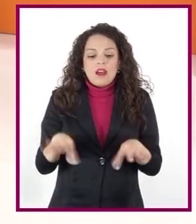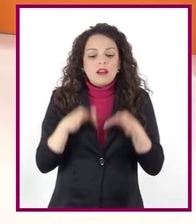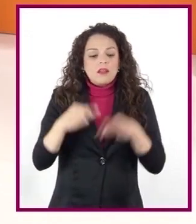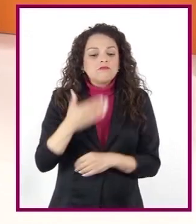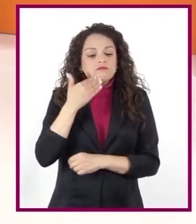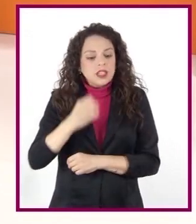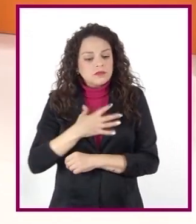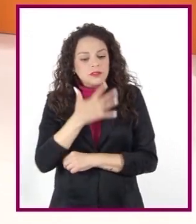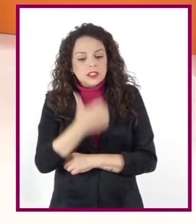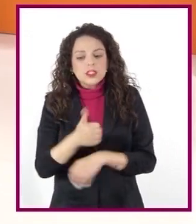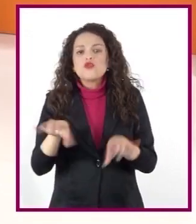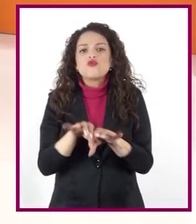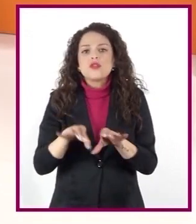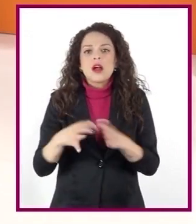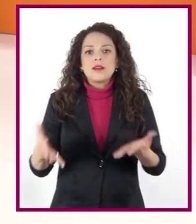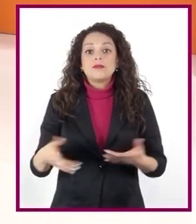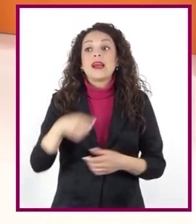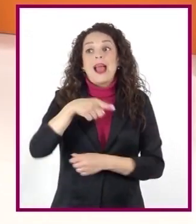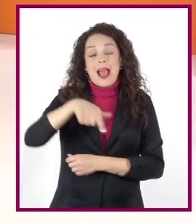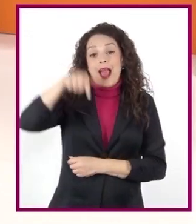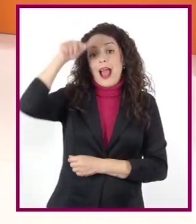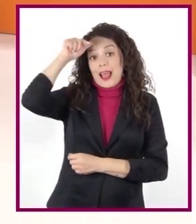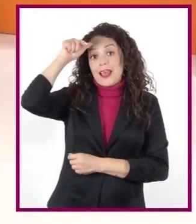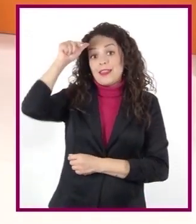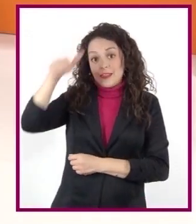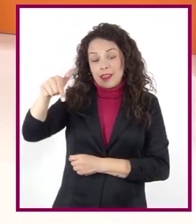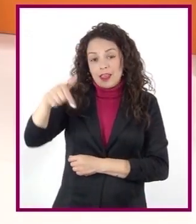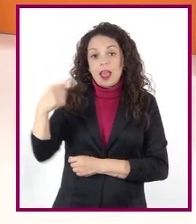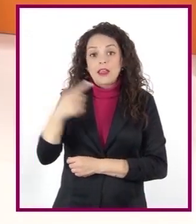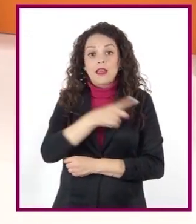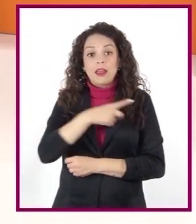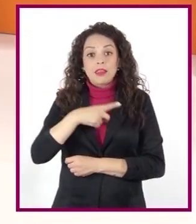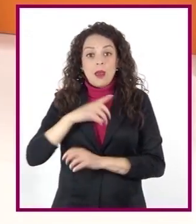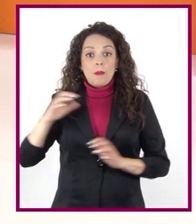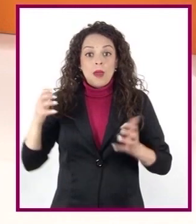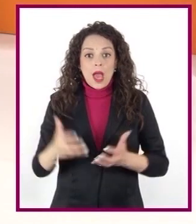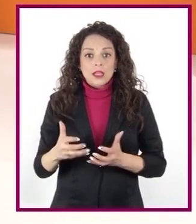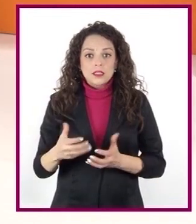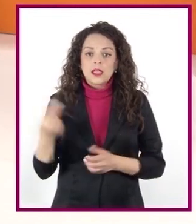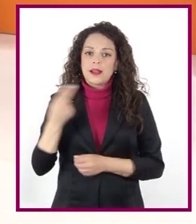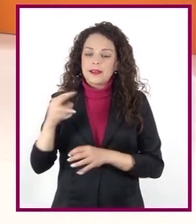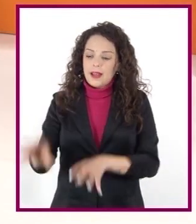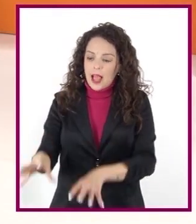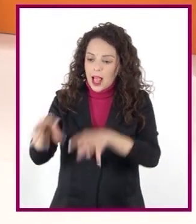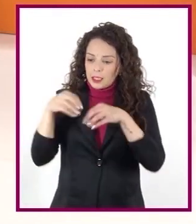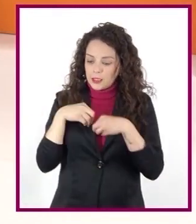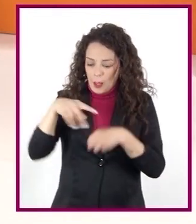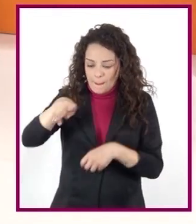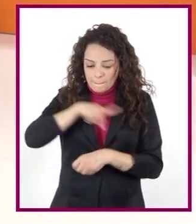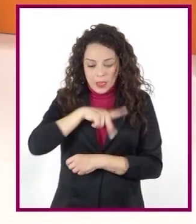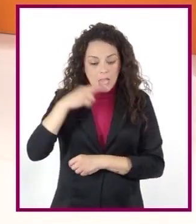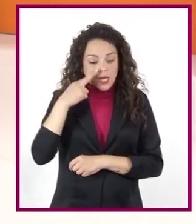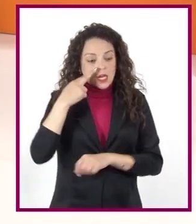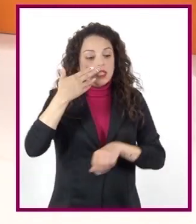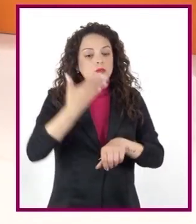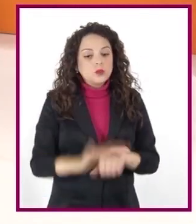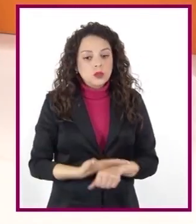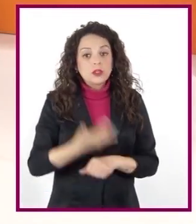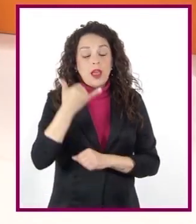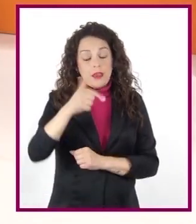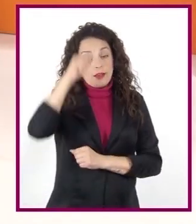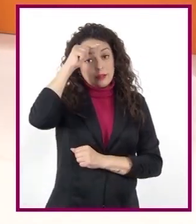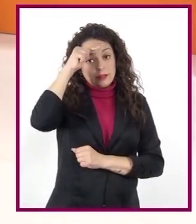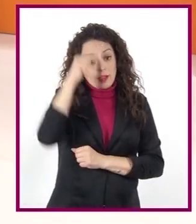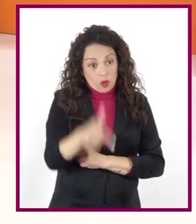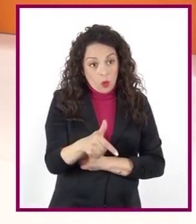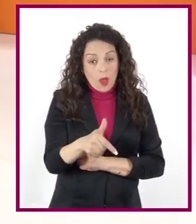Descubrió que, para ejercer su libertad, tuvo que enfrentar sus responsabilidades. También se dio cuenta de que algunas